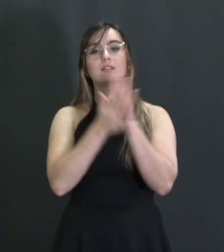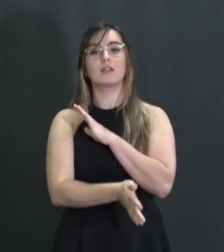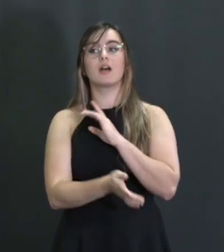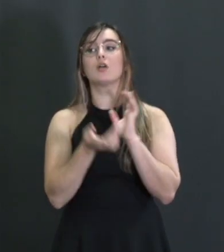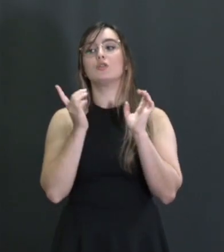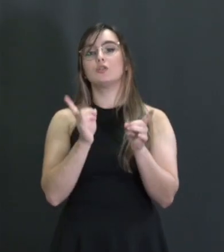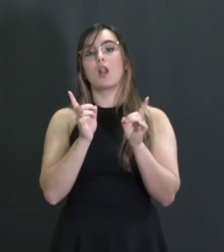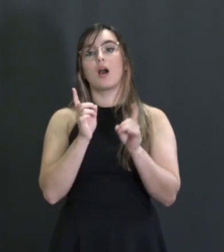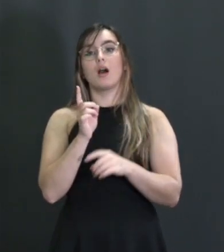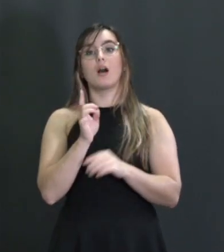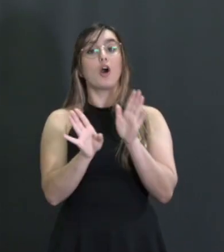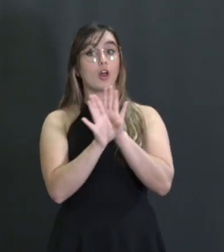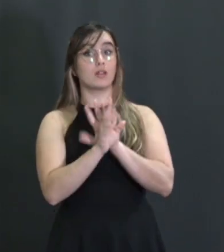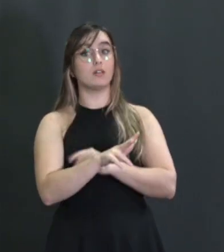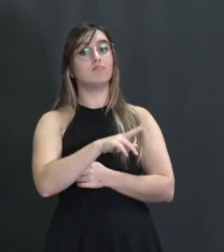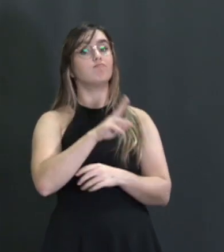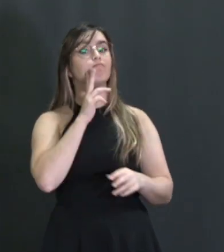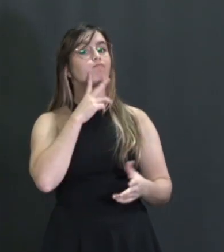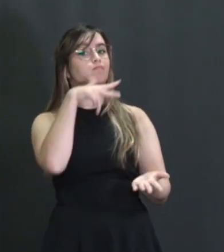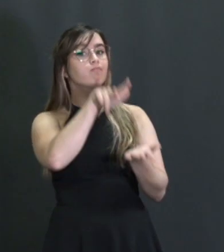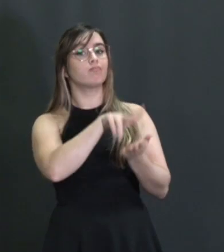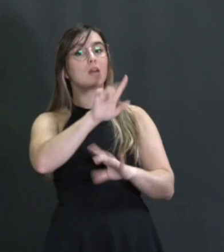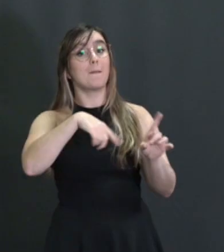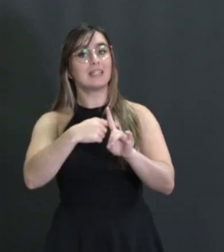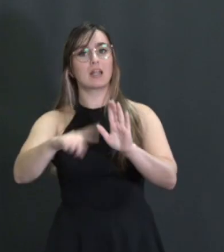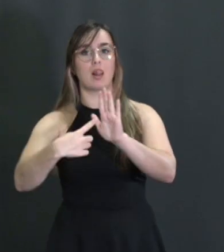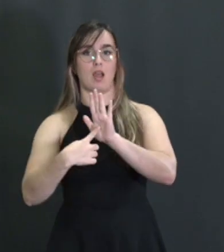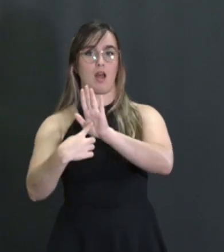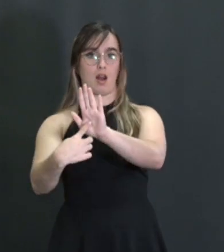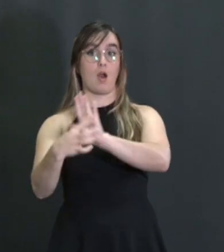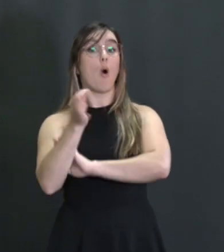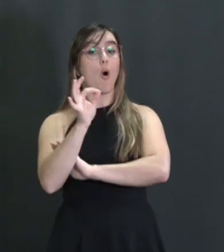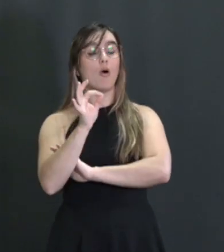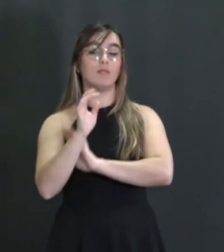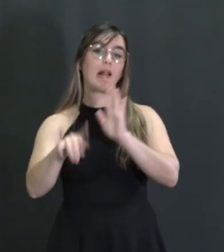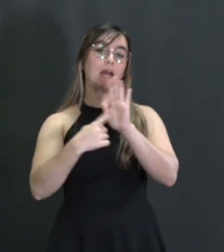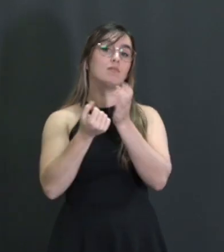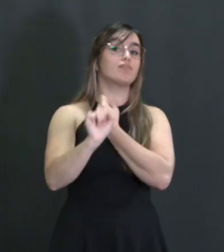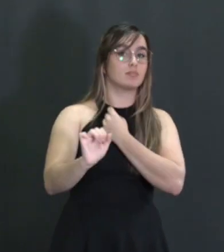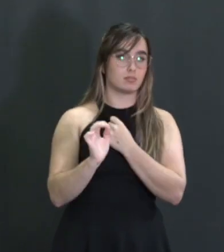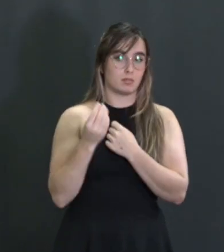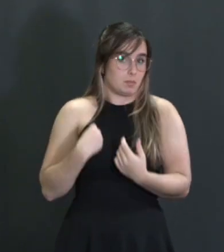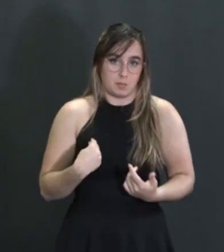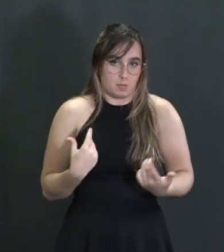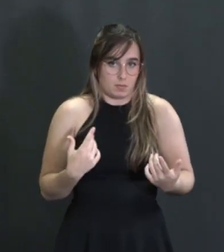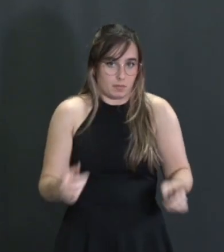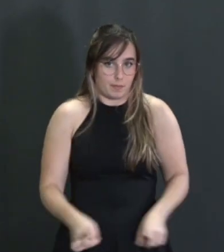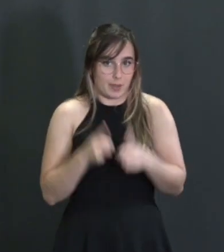legitimadas, sino que sigan siendo legales o alegales, que para el caso es lo mismo.